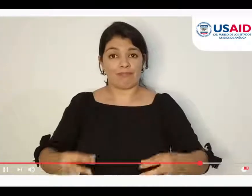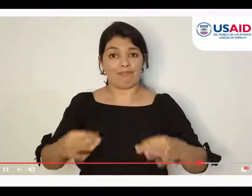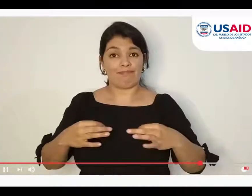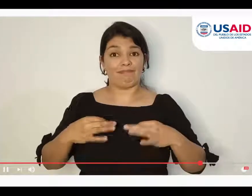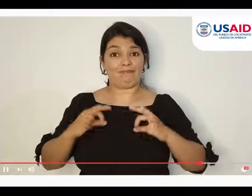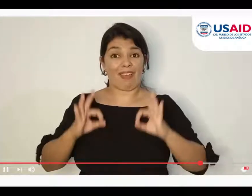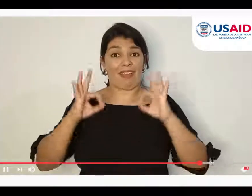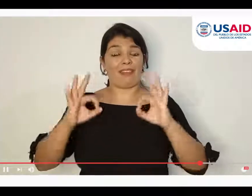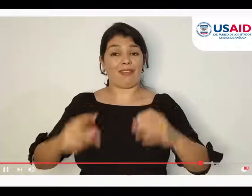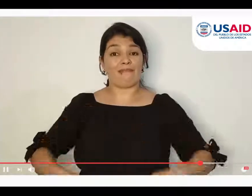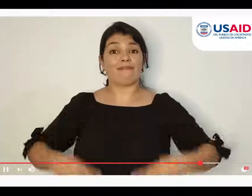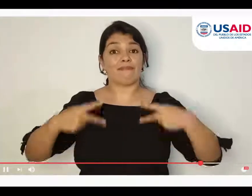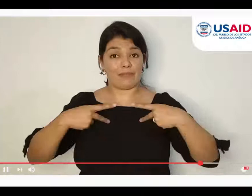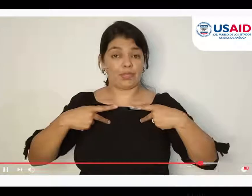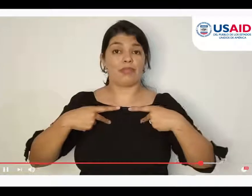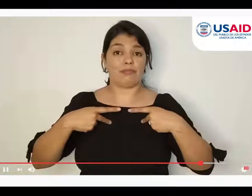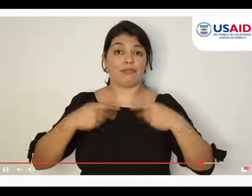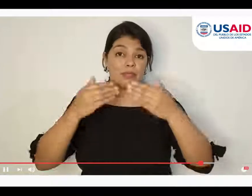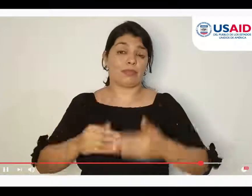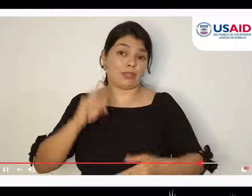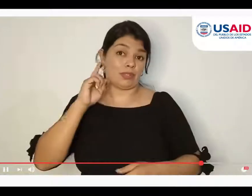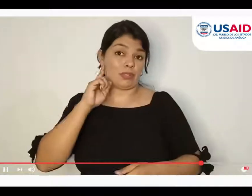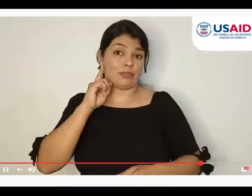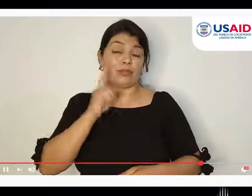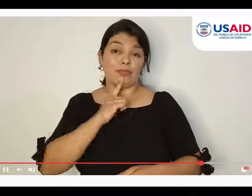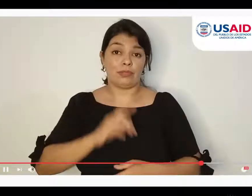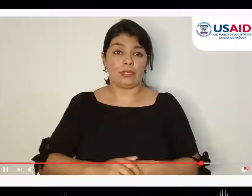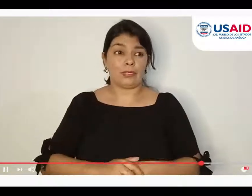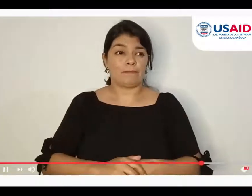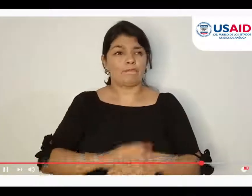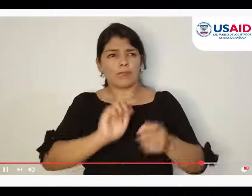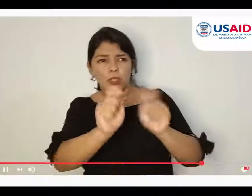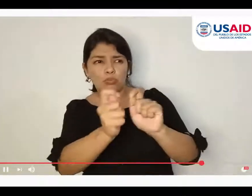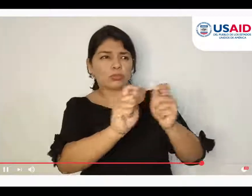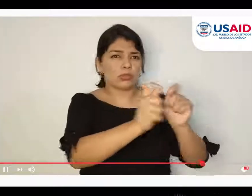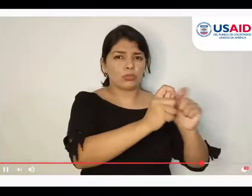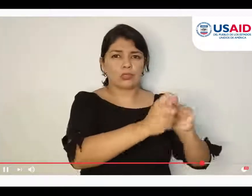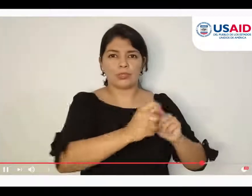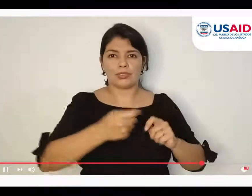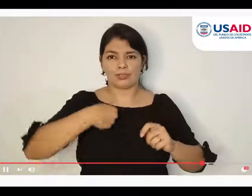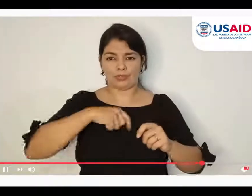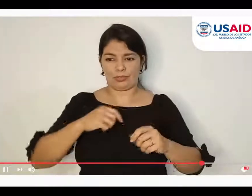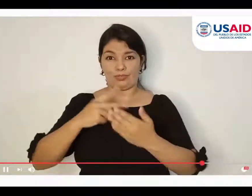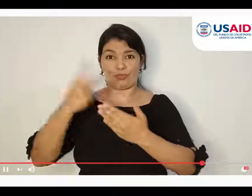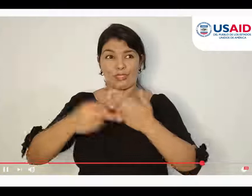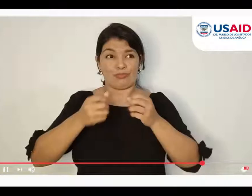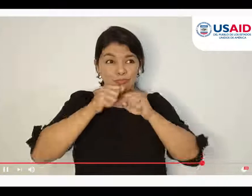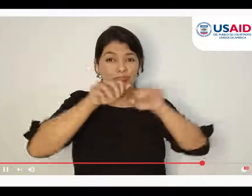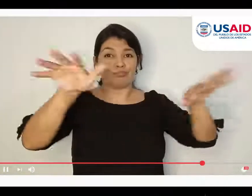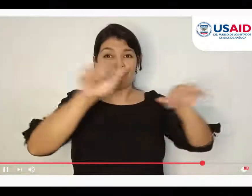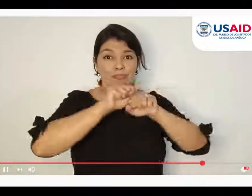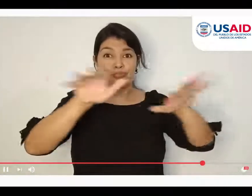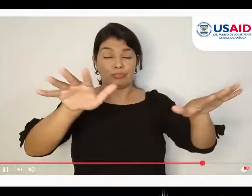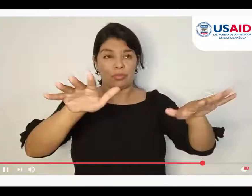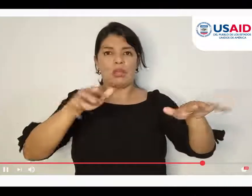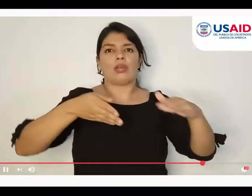con discapacidad auditiva, promoviendo el uso de ajustes razonables en la mayoría de los productos comunicativos del proyecto